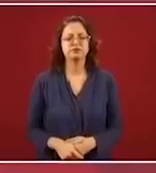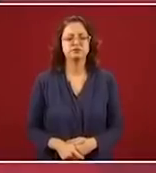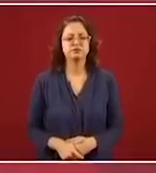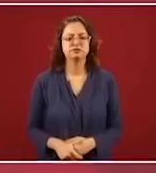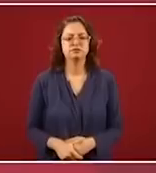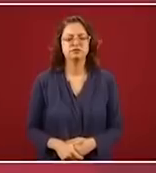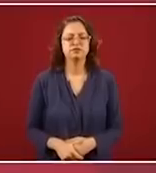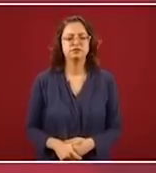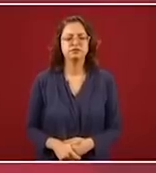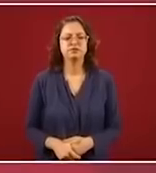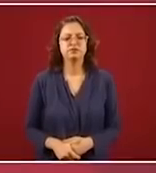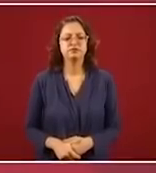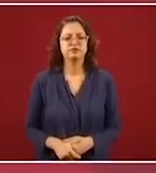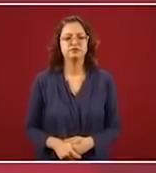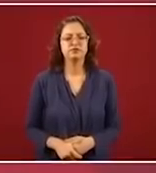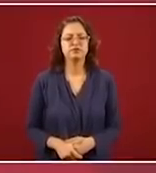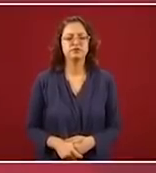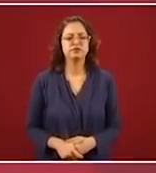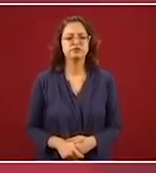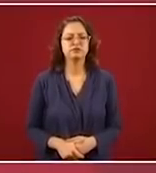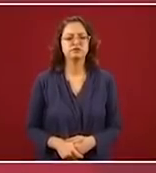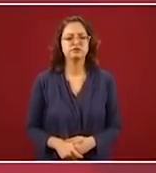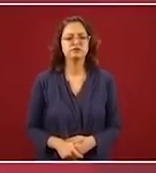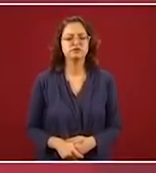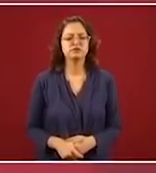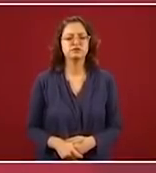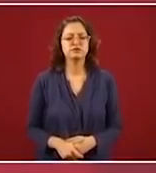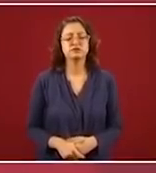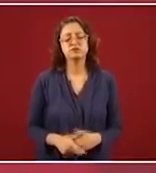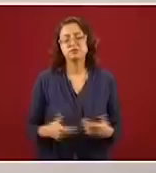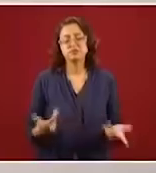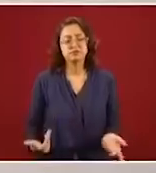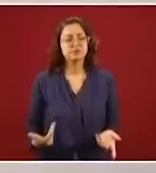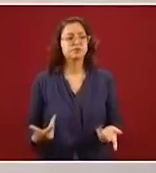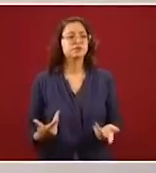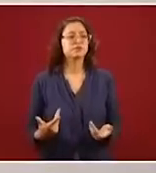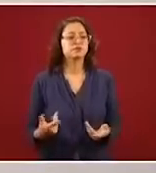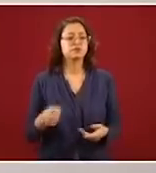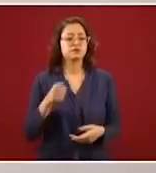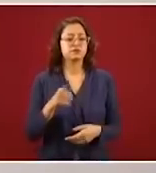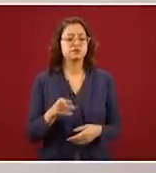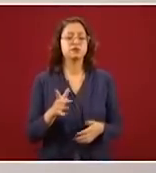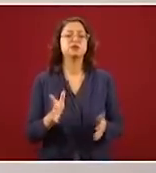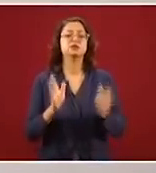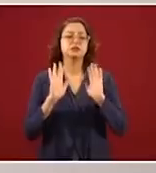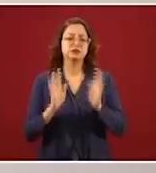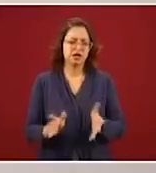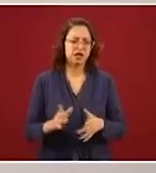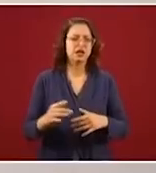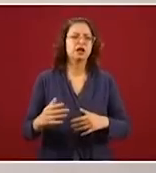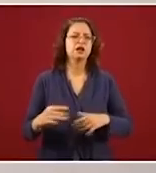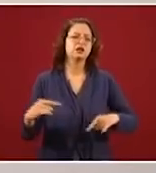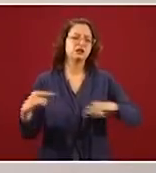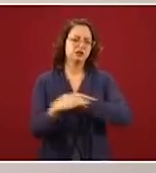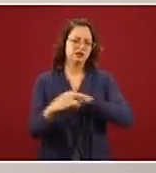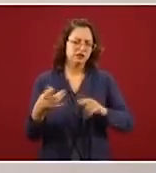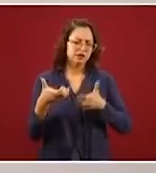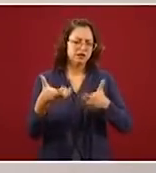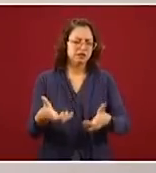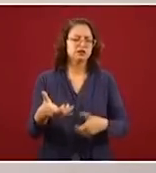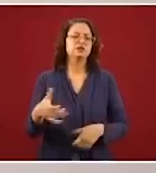impidiendo estas tomas en la caseta de Cuernavaca, en la caseta de Puebla,